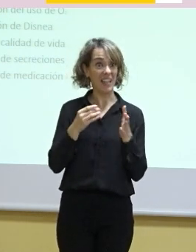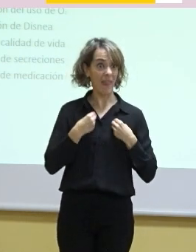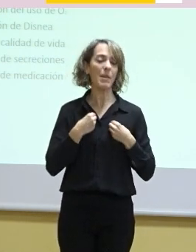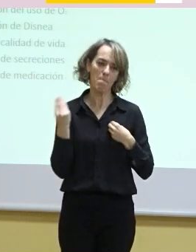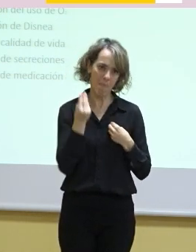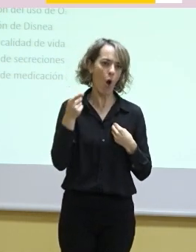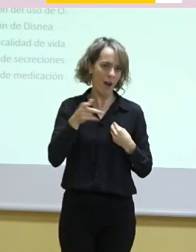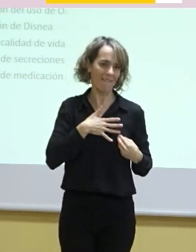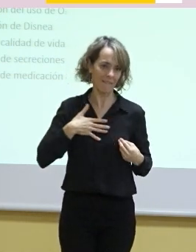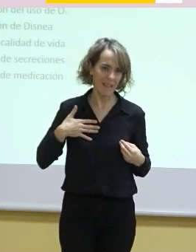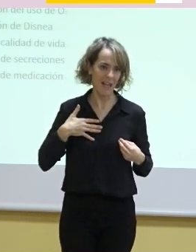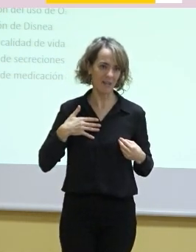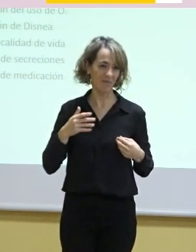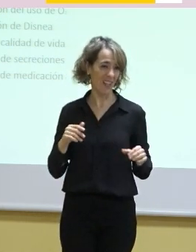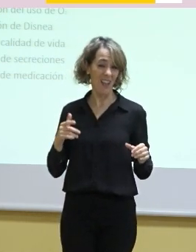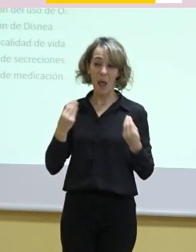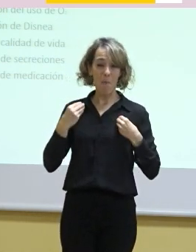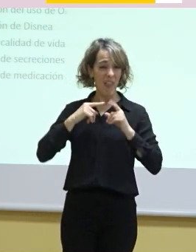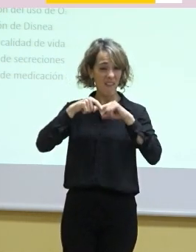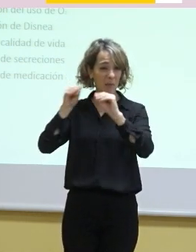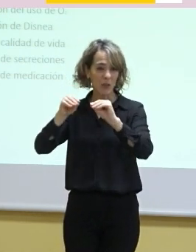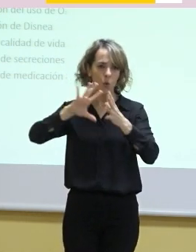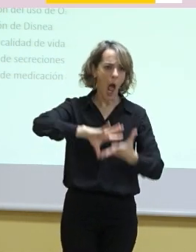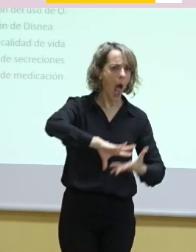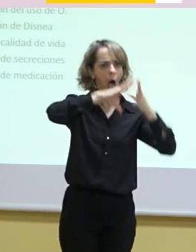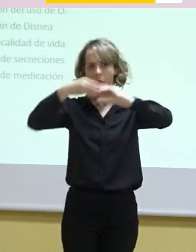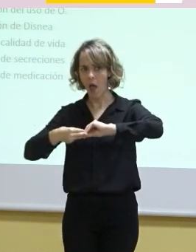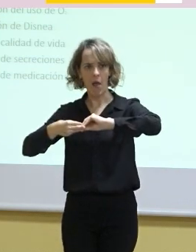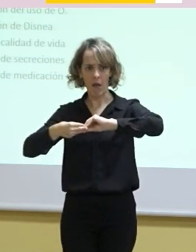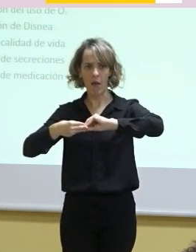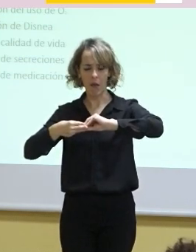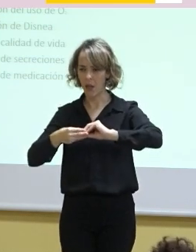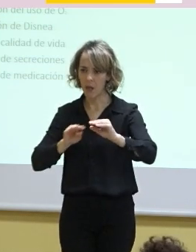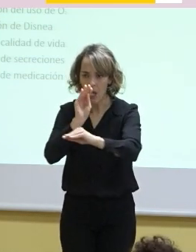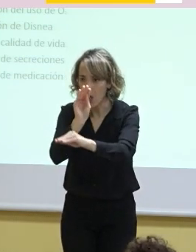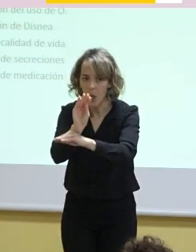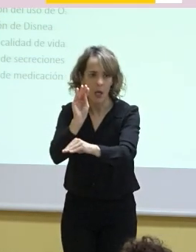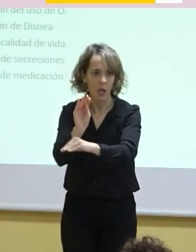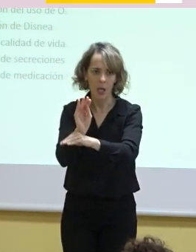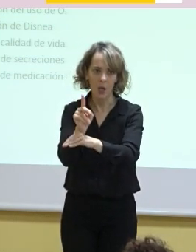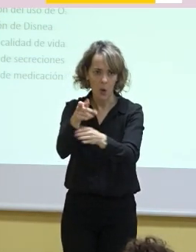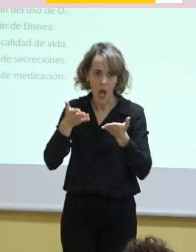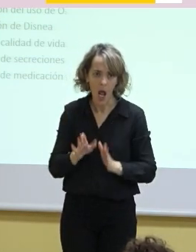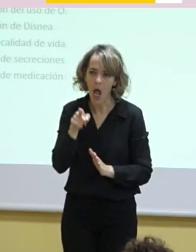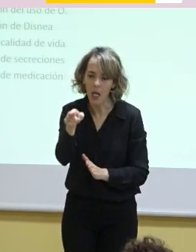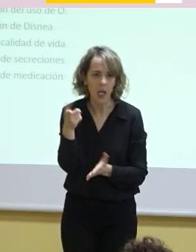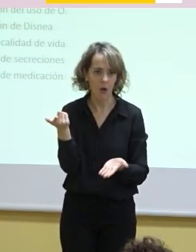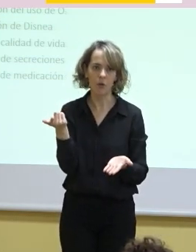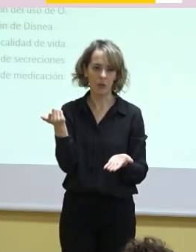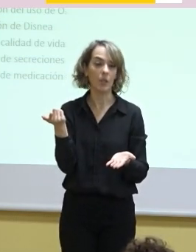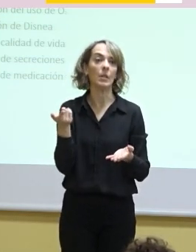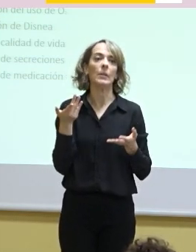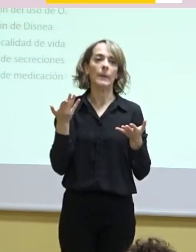que adaptar toda la vida familiar para tener en cuenta los cuidados que en el momento del alta necesitaba este